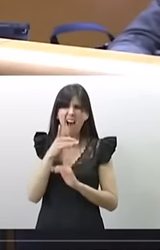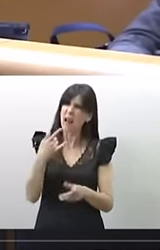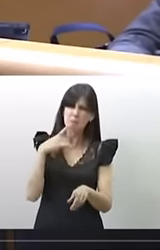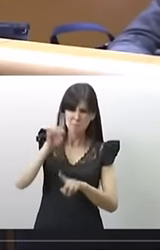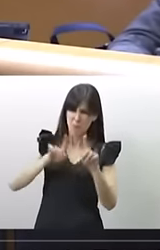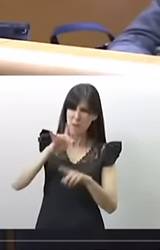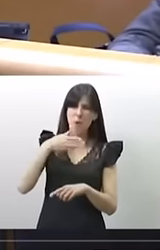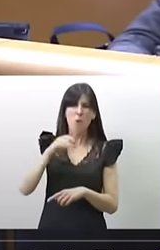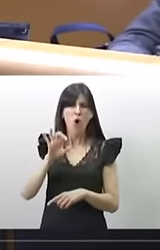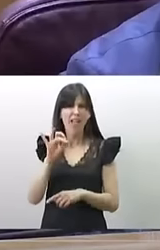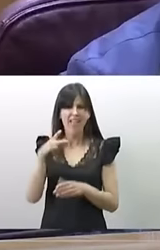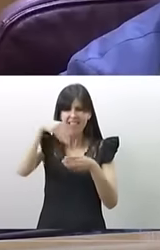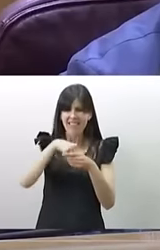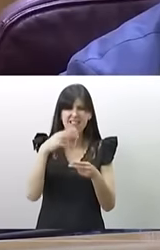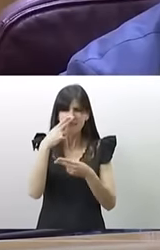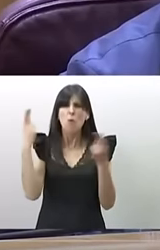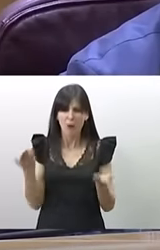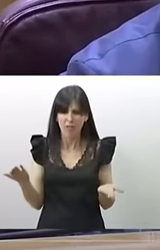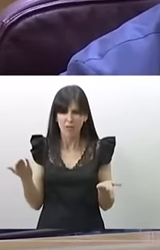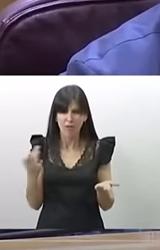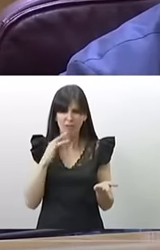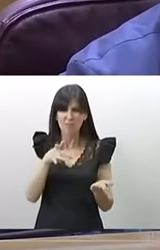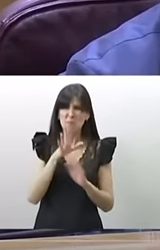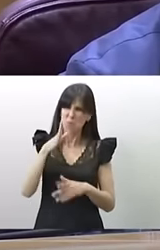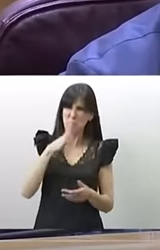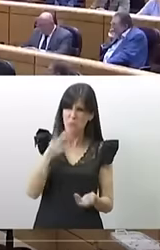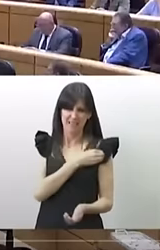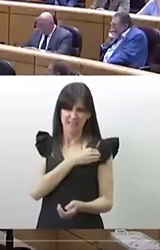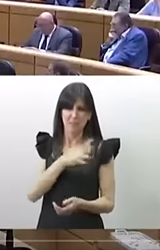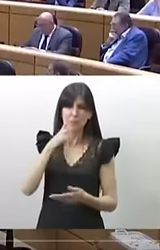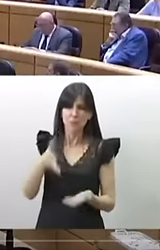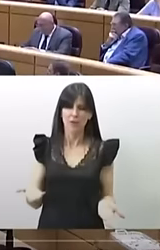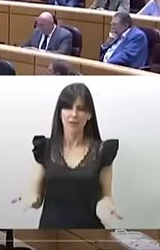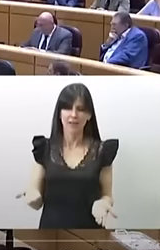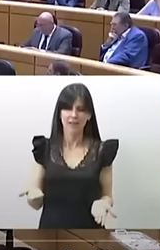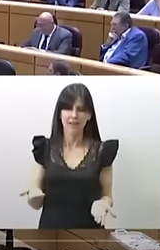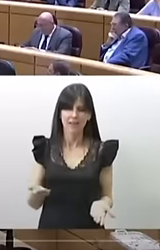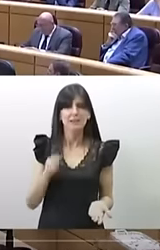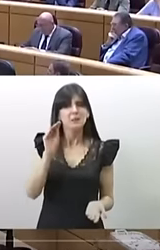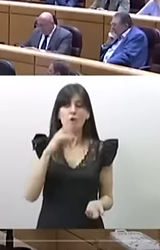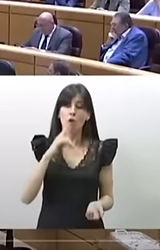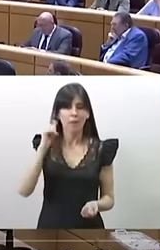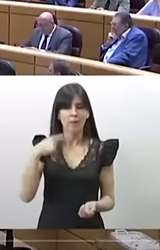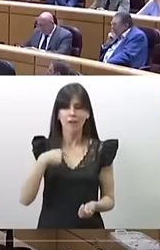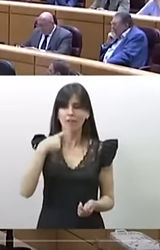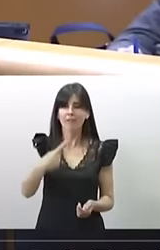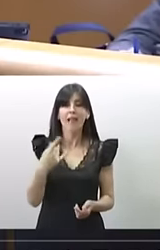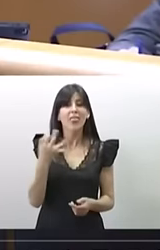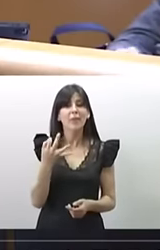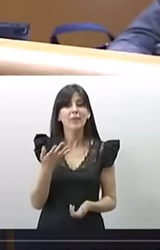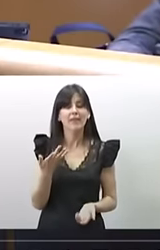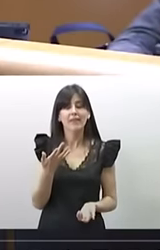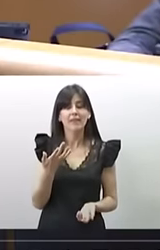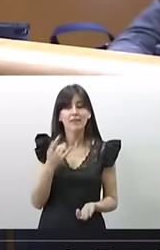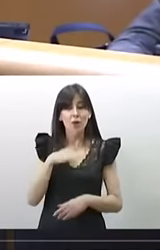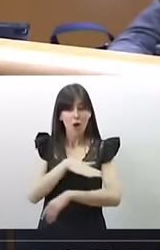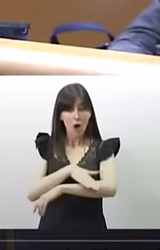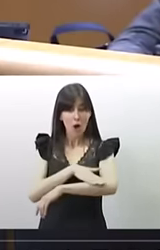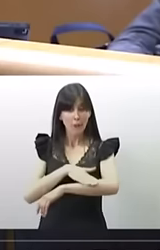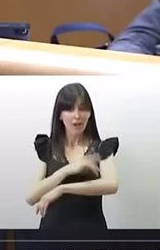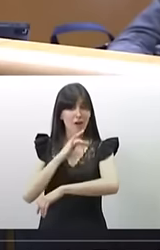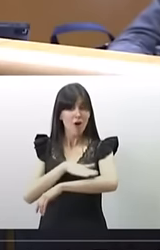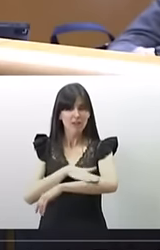el Boletín Oficial del Estado. Es que vamos, de verdad, vamos a ver. Mire, señora García, lo primero que le tengo que decir es que este gobierno